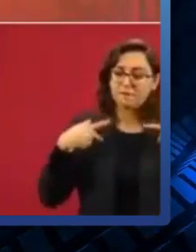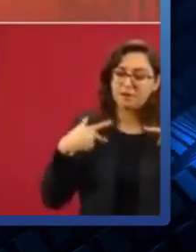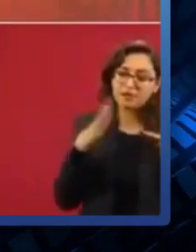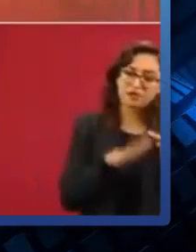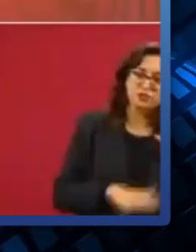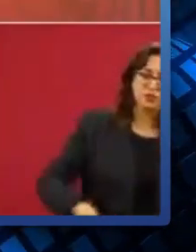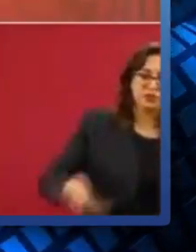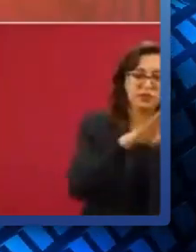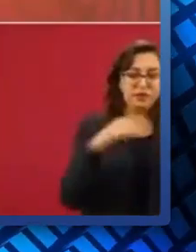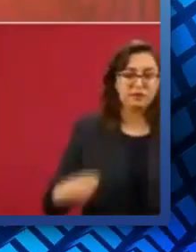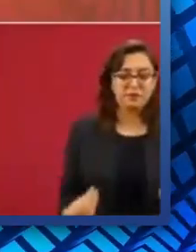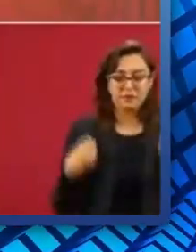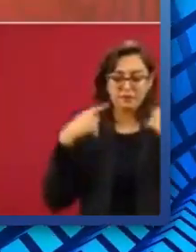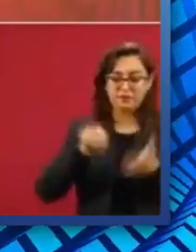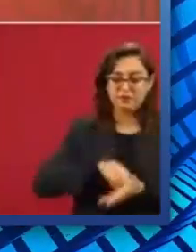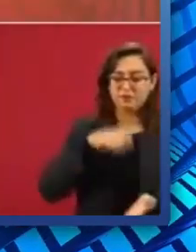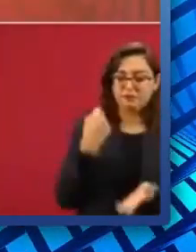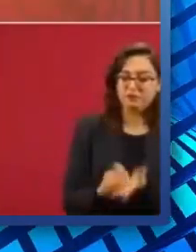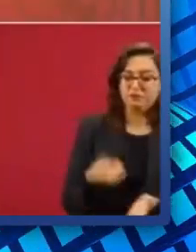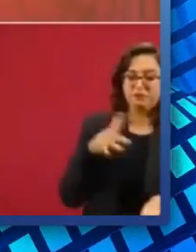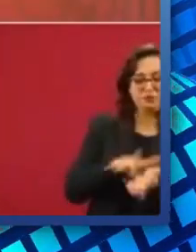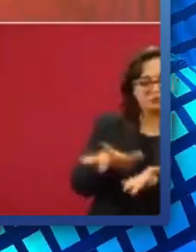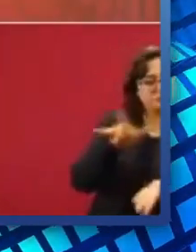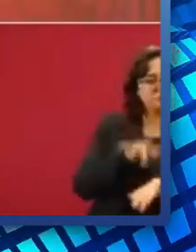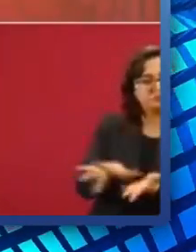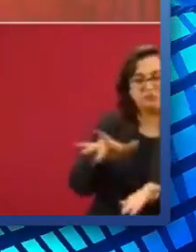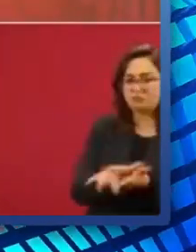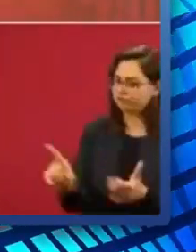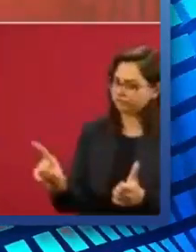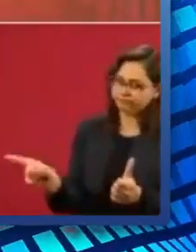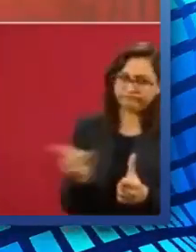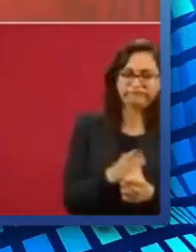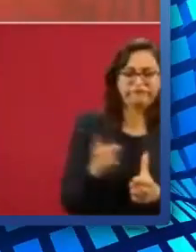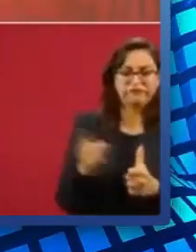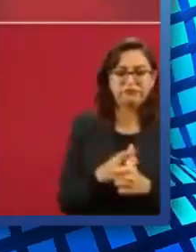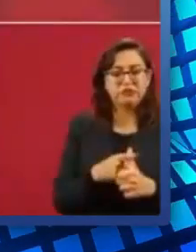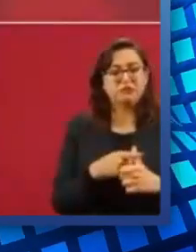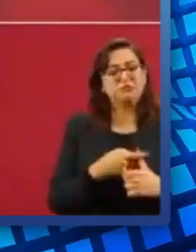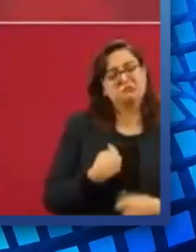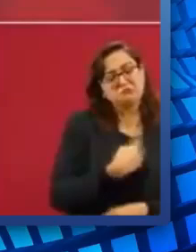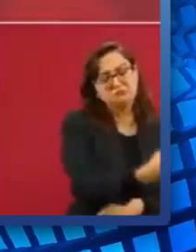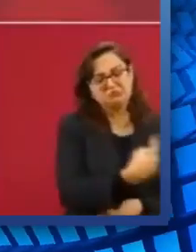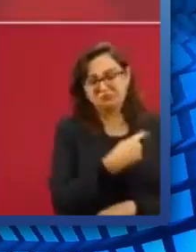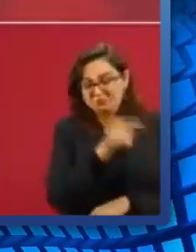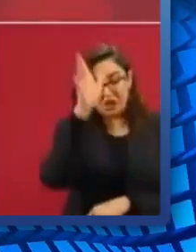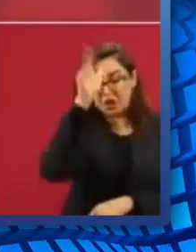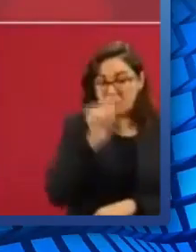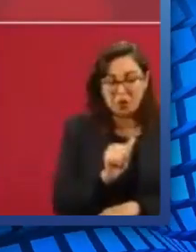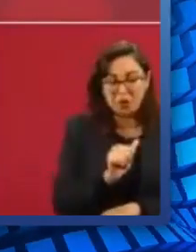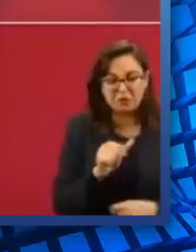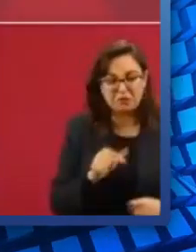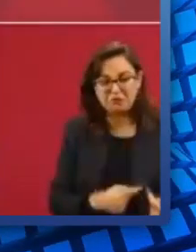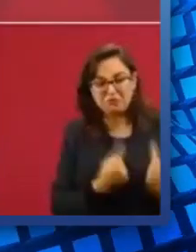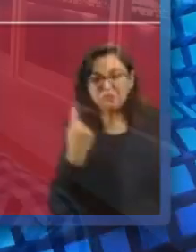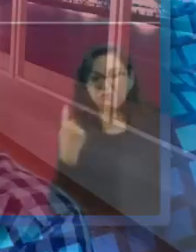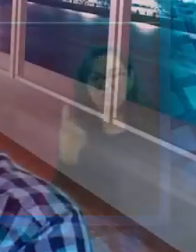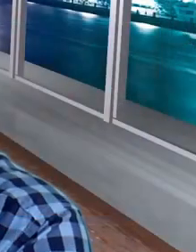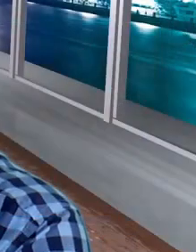Tamaulipas, poniendo por encima de esas diferencias el interés general.